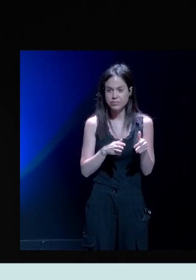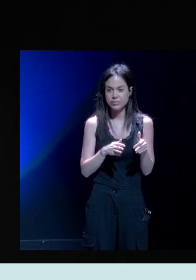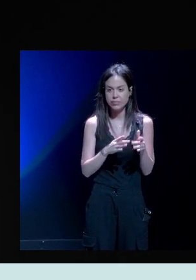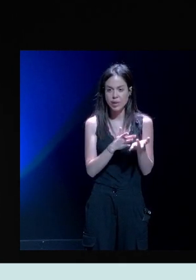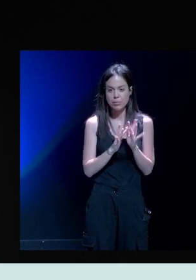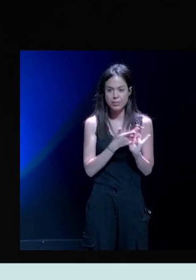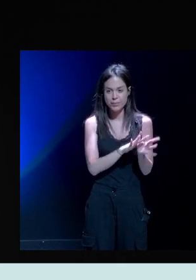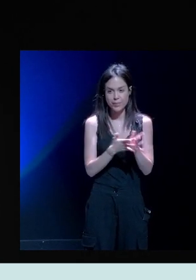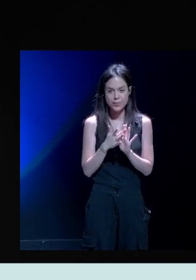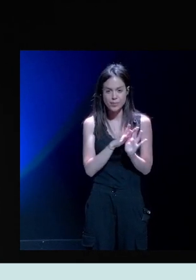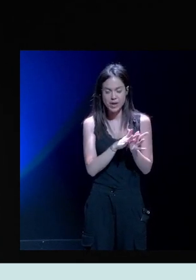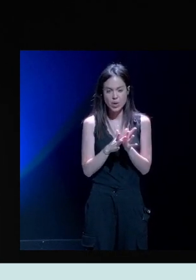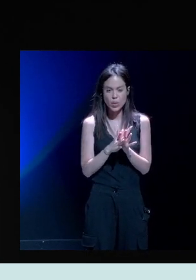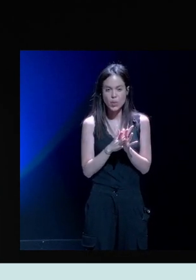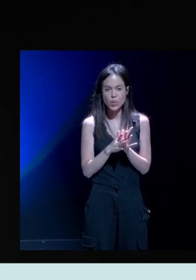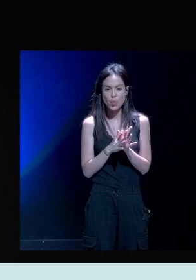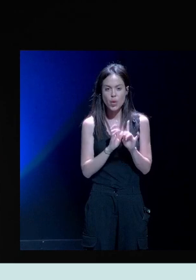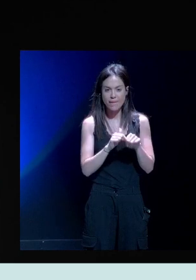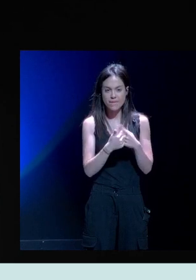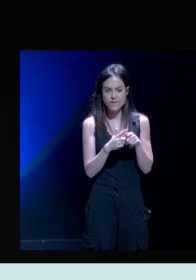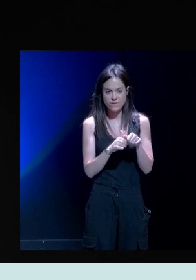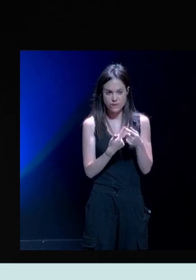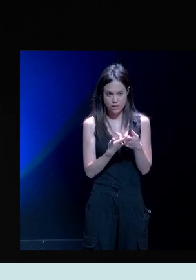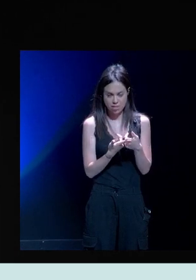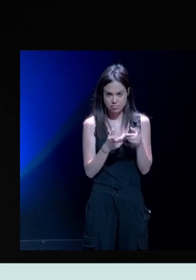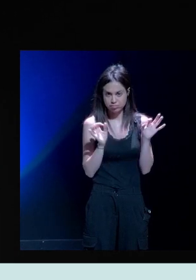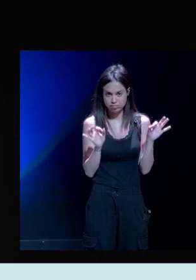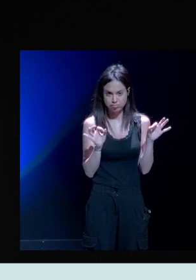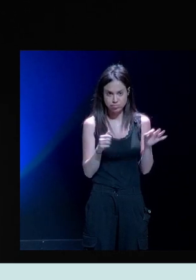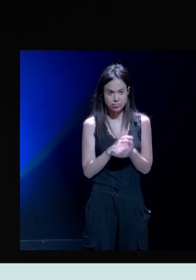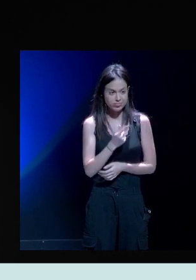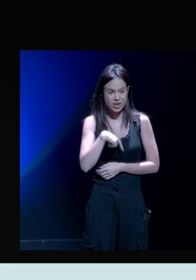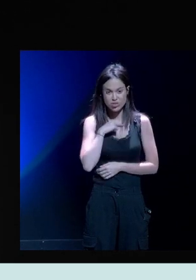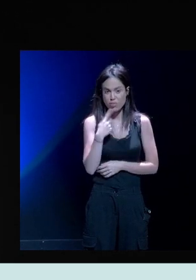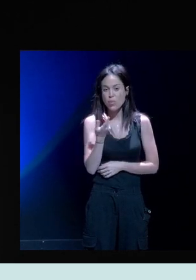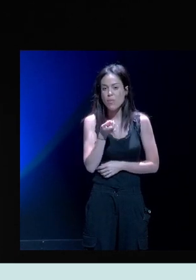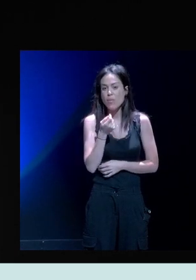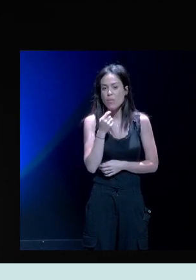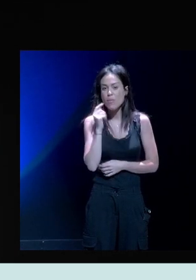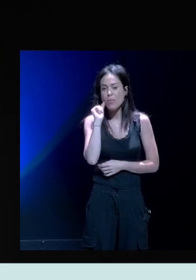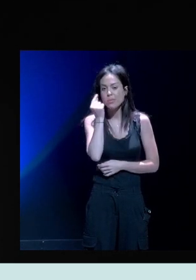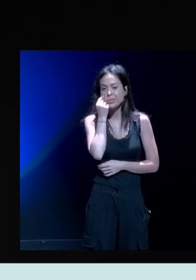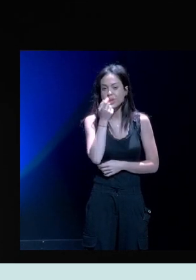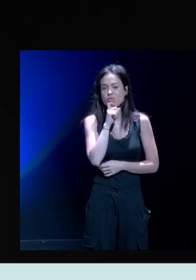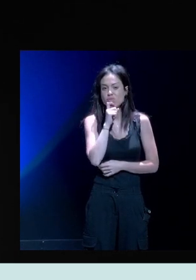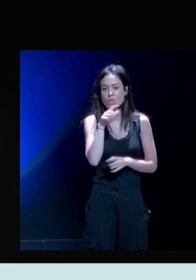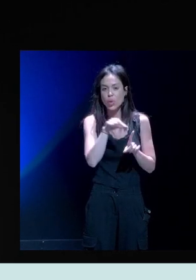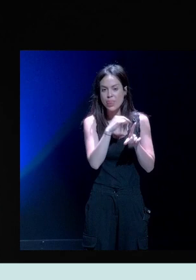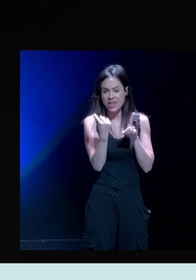filiación para crear sociedad. Esto lo vemos a través de indicadores. Por